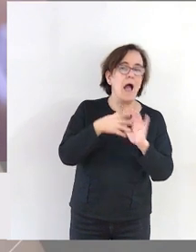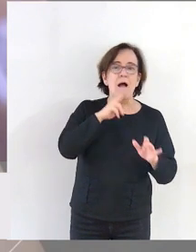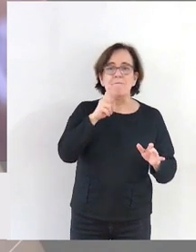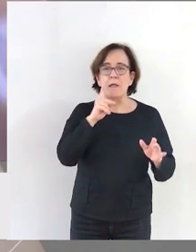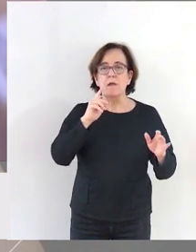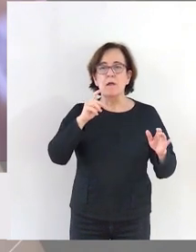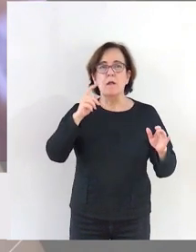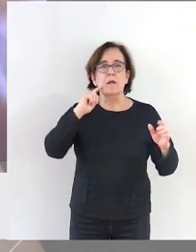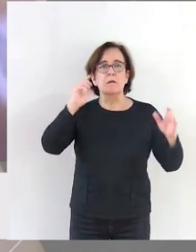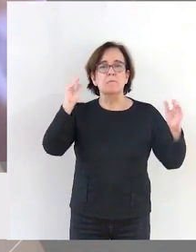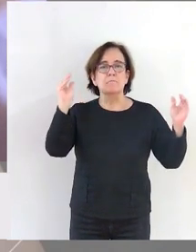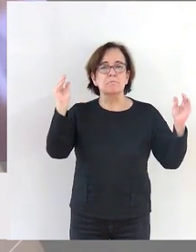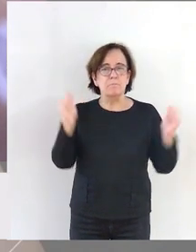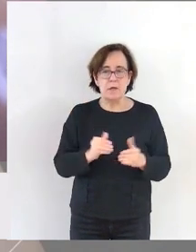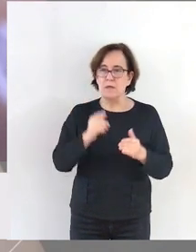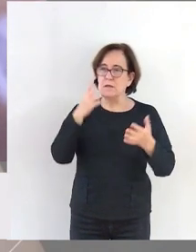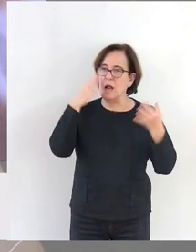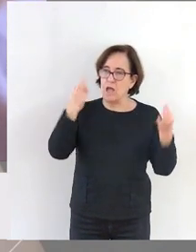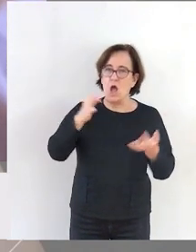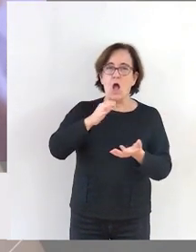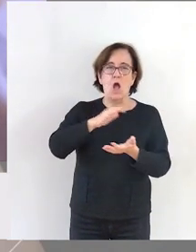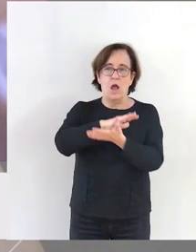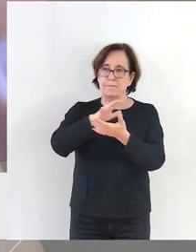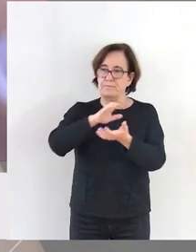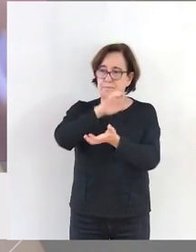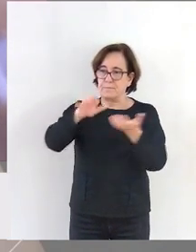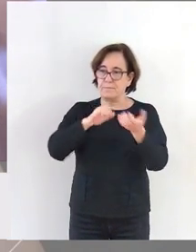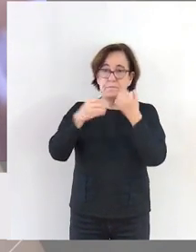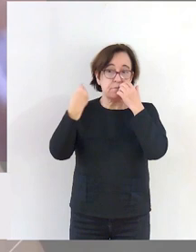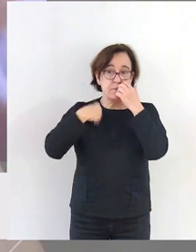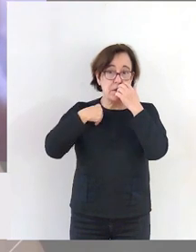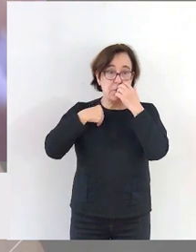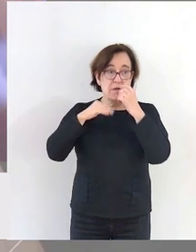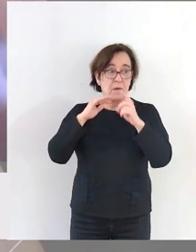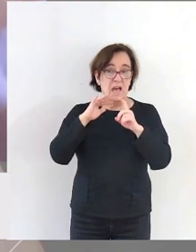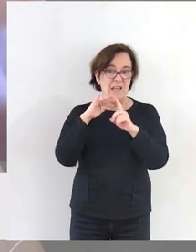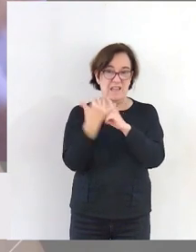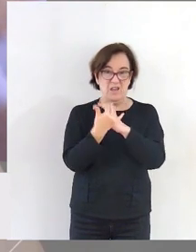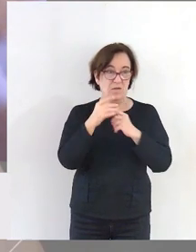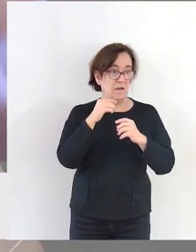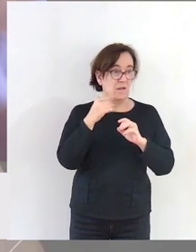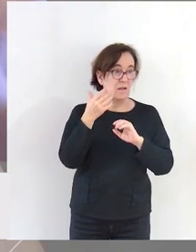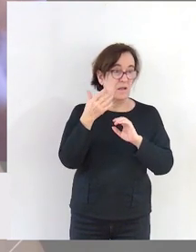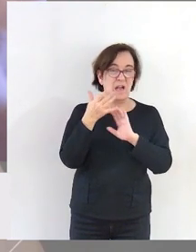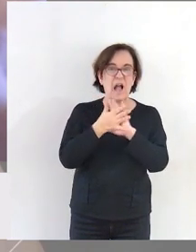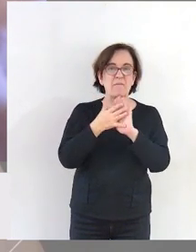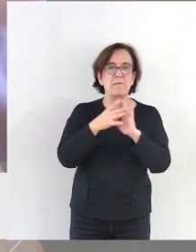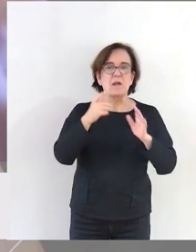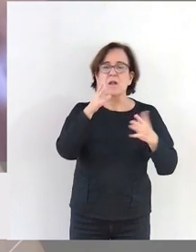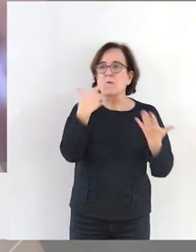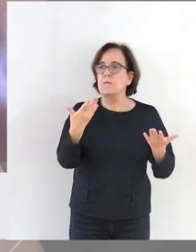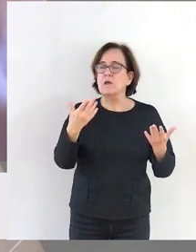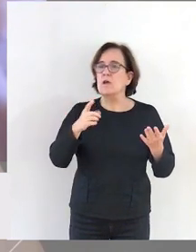podemos reducir estos riesgos a desastres nos encontramos la misma situación sobre todo por lo que también hablábamos al principio de cómo Esto